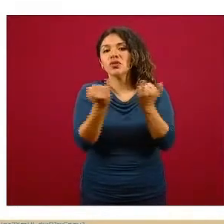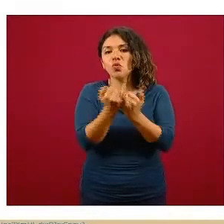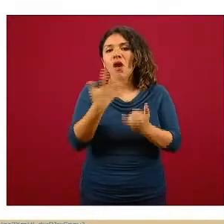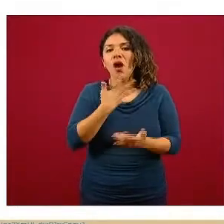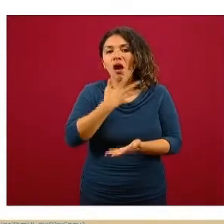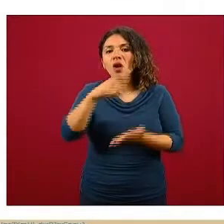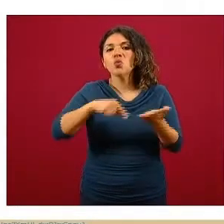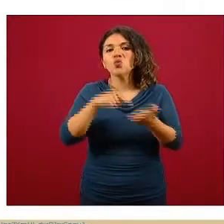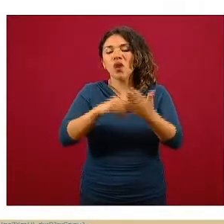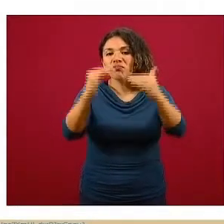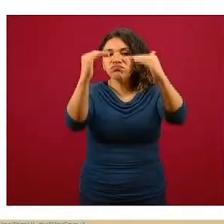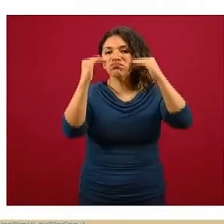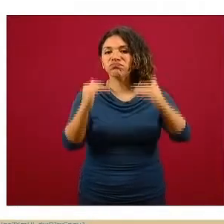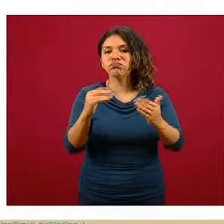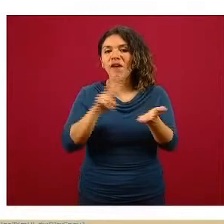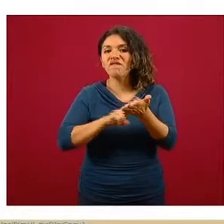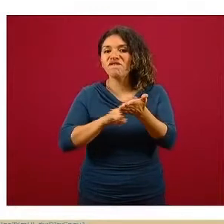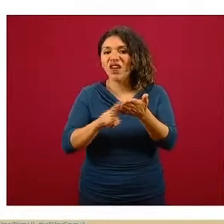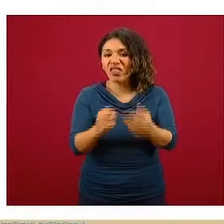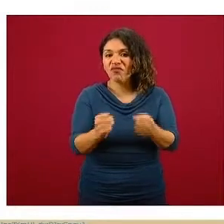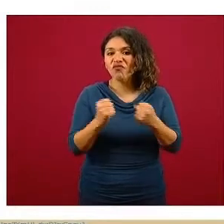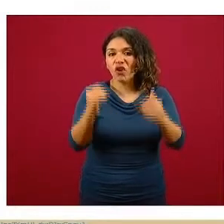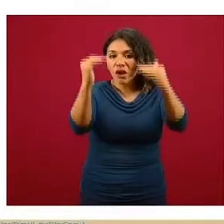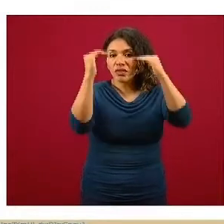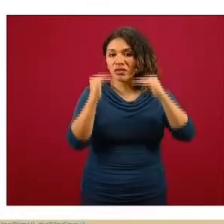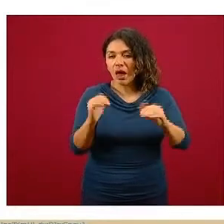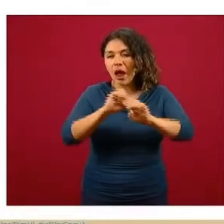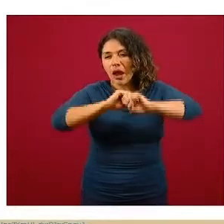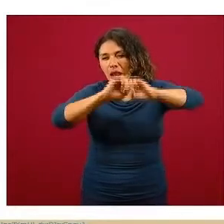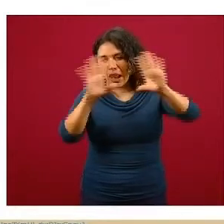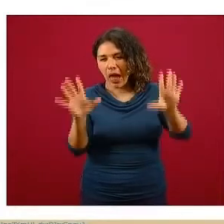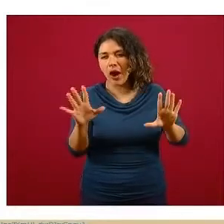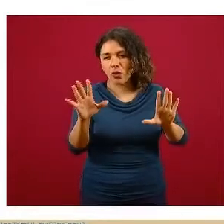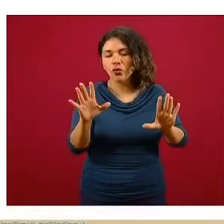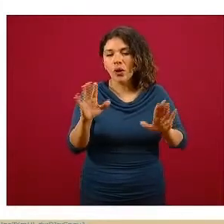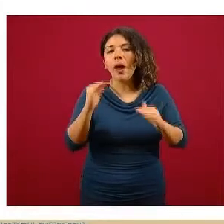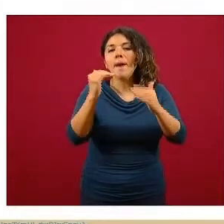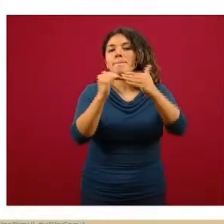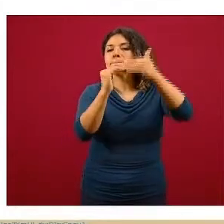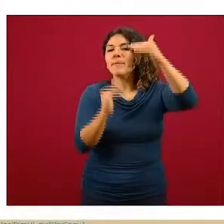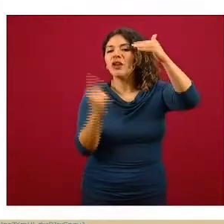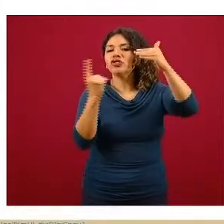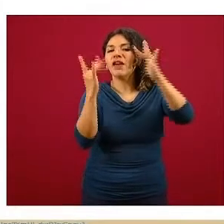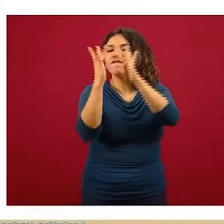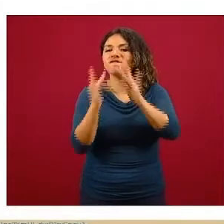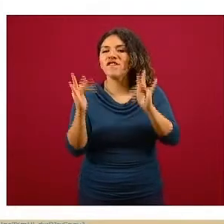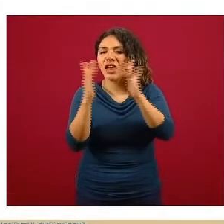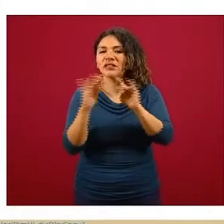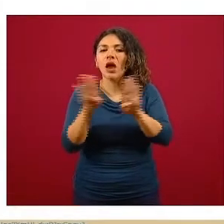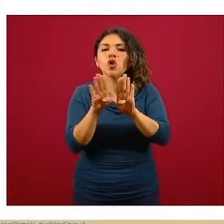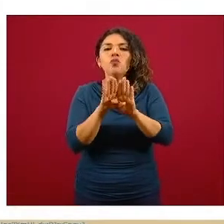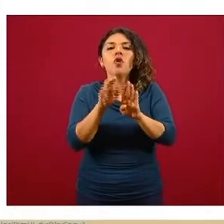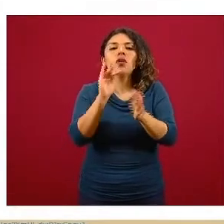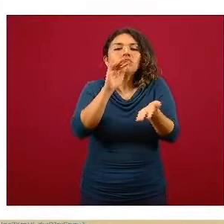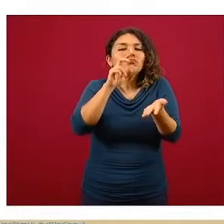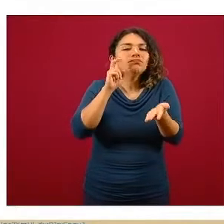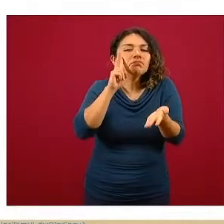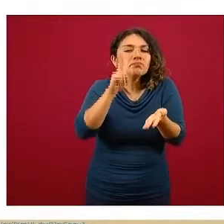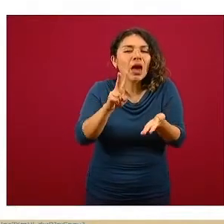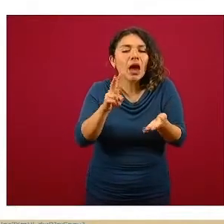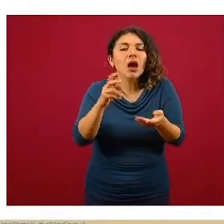encuentra resaltado en un tono verde más claro, por debajo de Francia, precisamente en este indicador